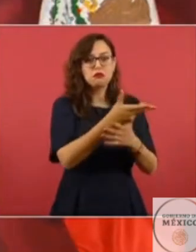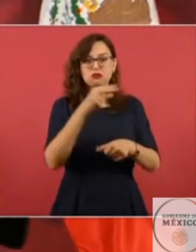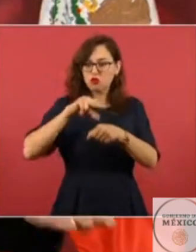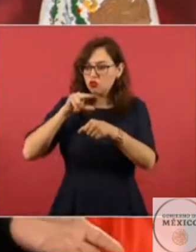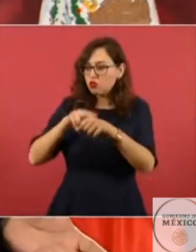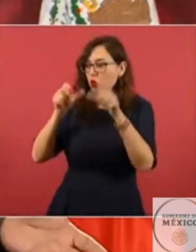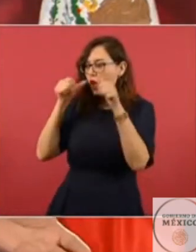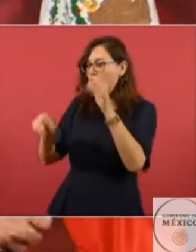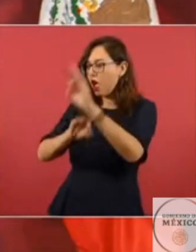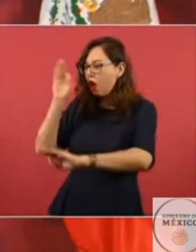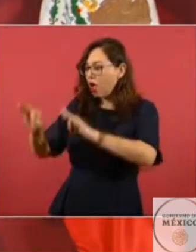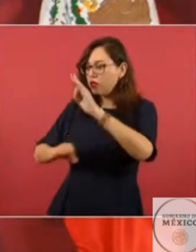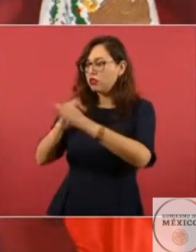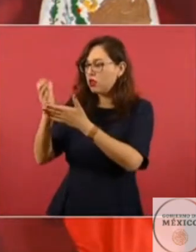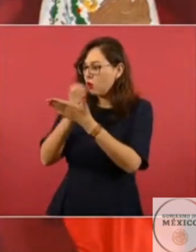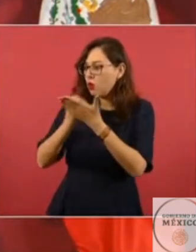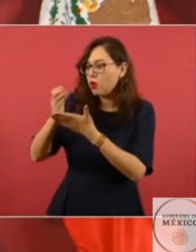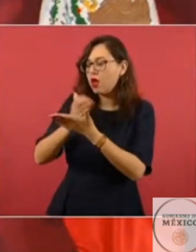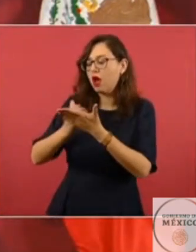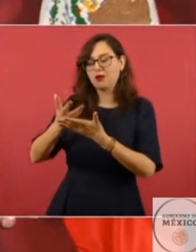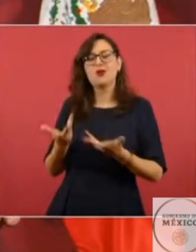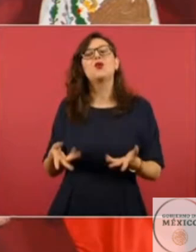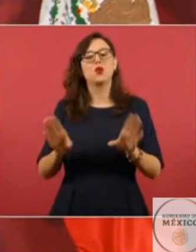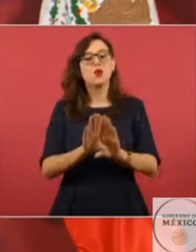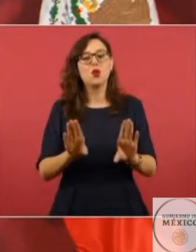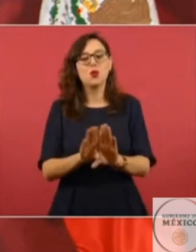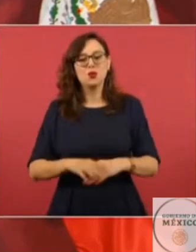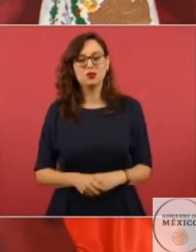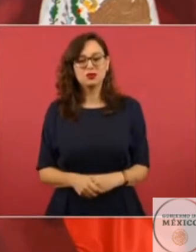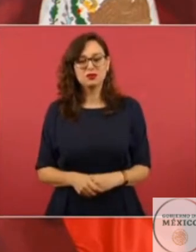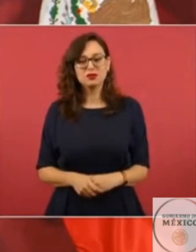Pues es un médico estadounidense, seguramente, el que lo va a atender,